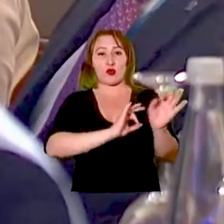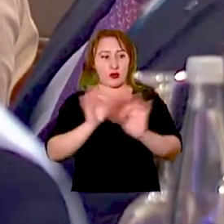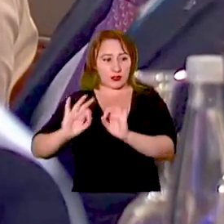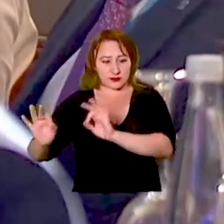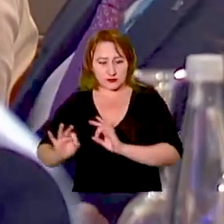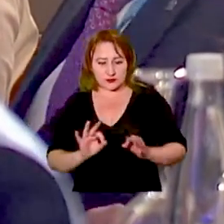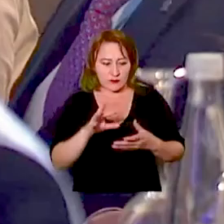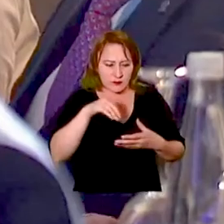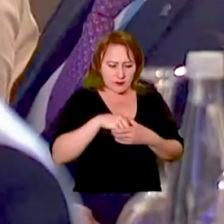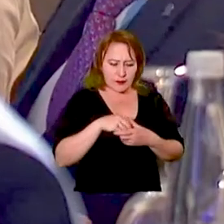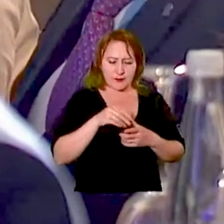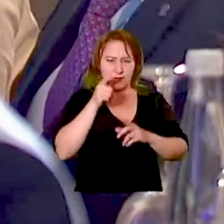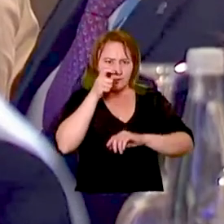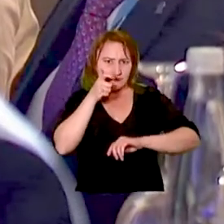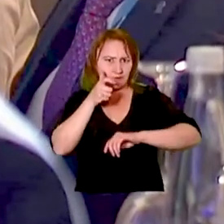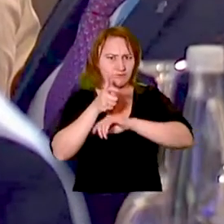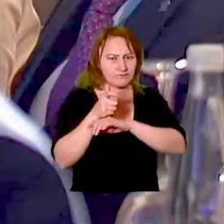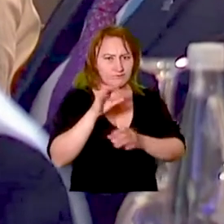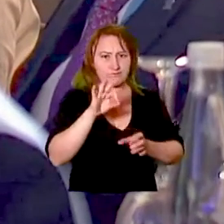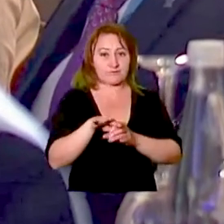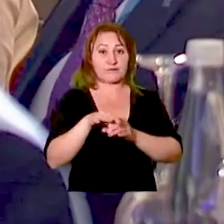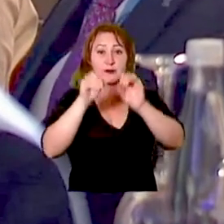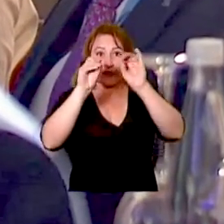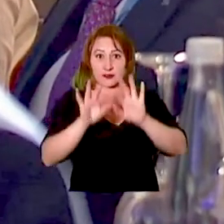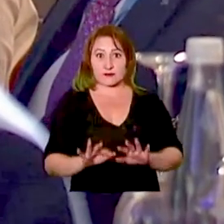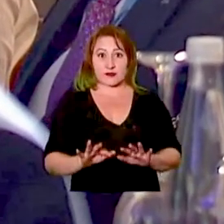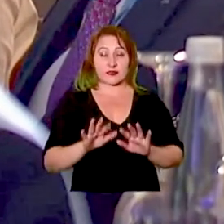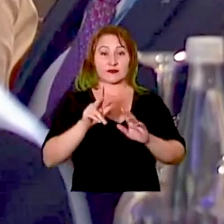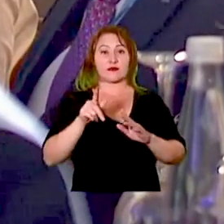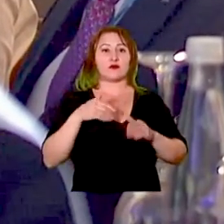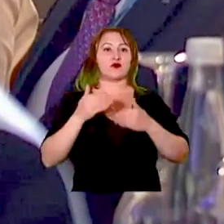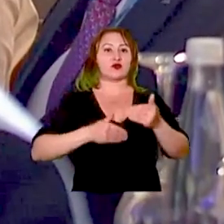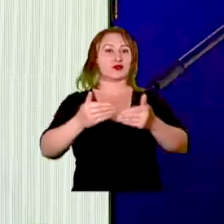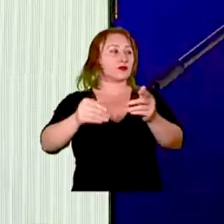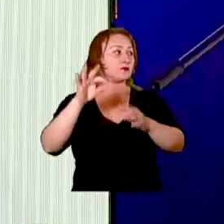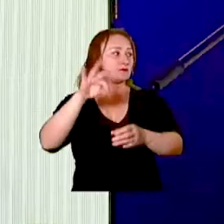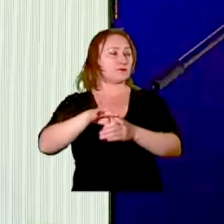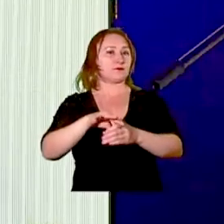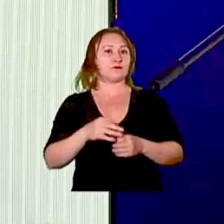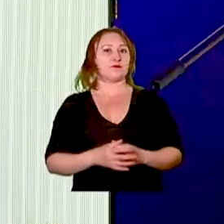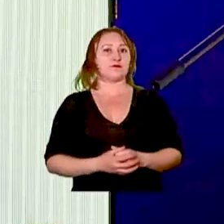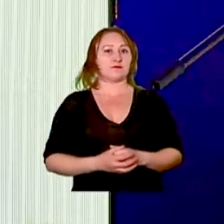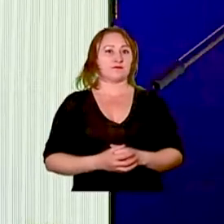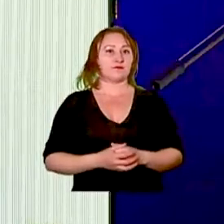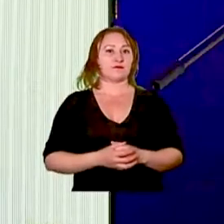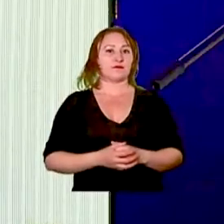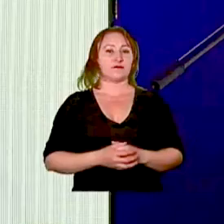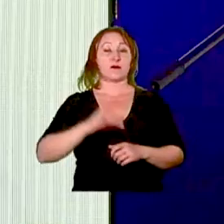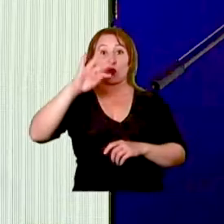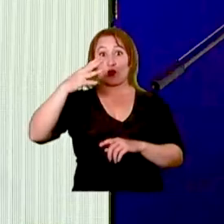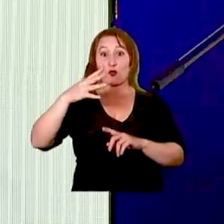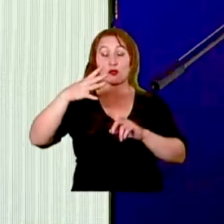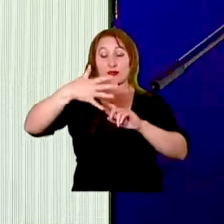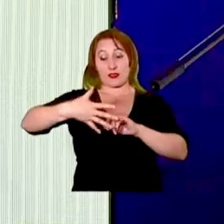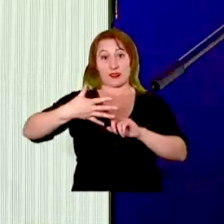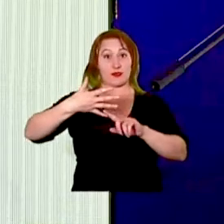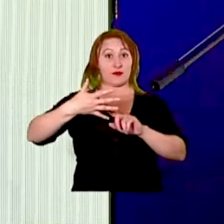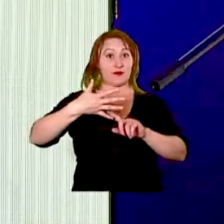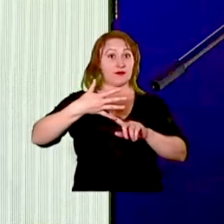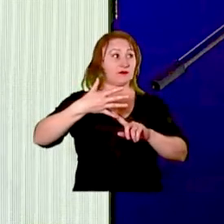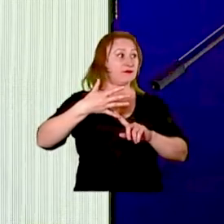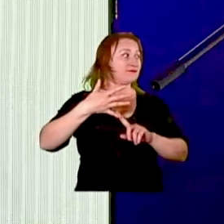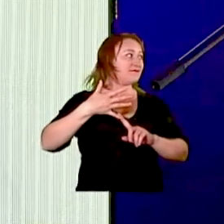de vigilancia electoral para la garantía de transparencia en el proceso electoral. La quinta línea de acción, en este